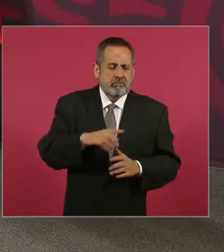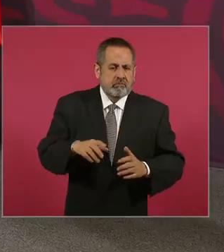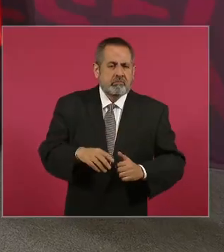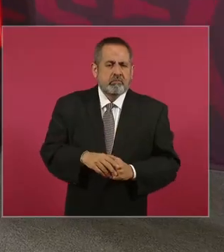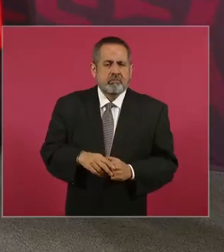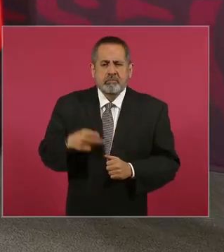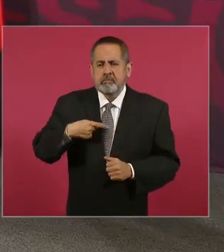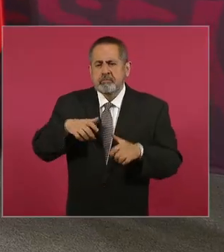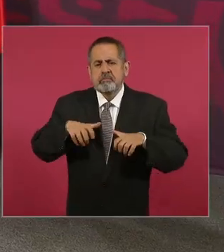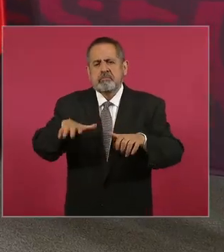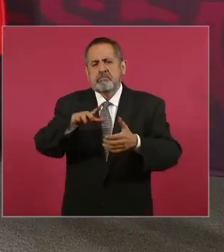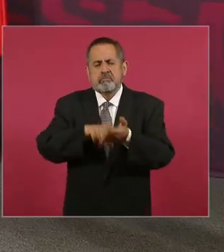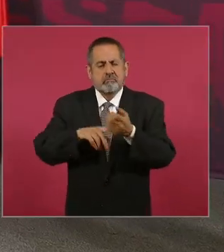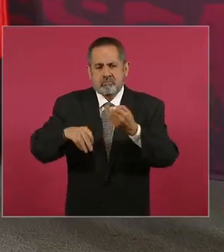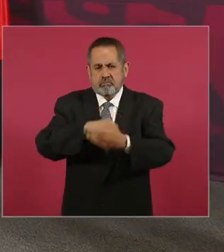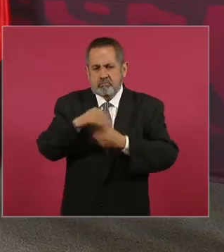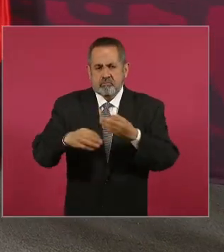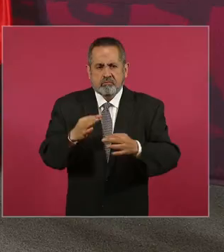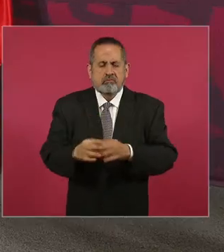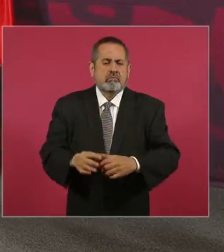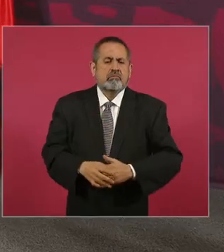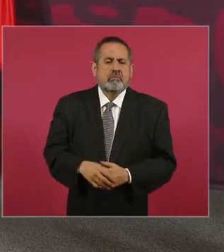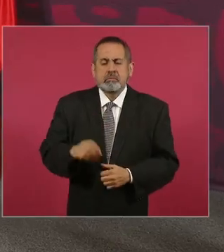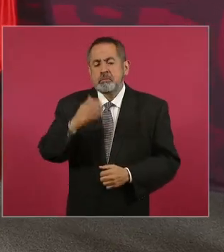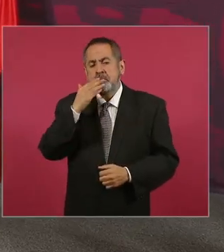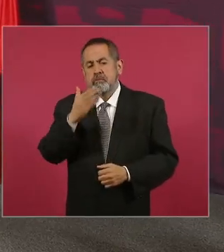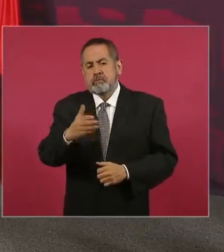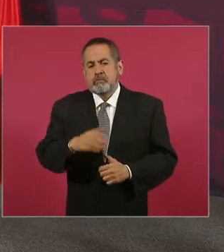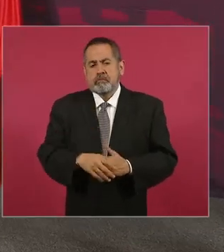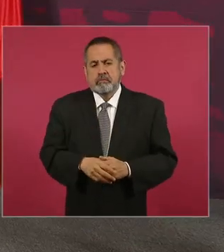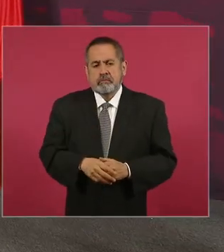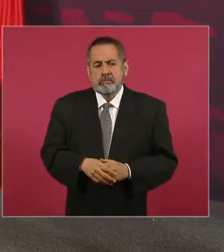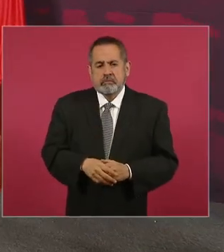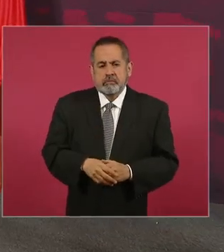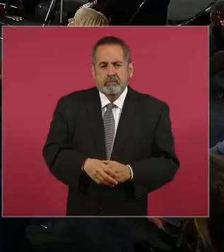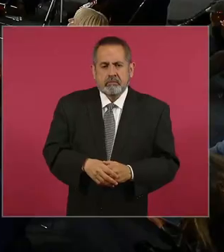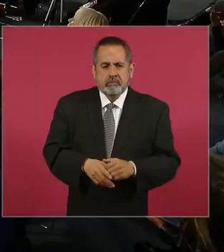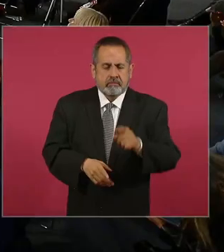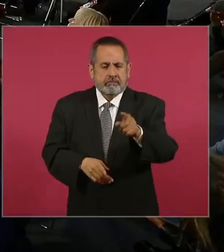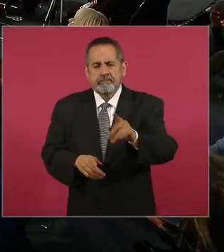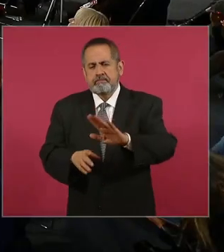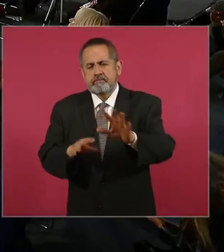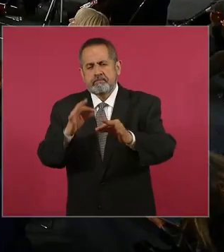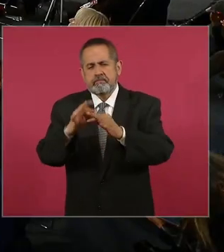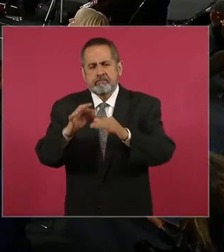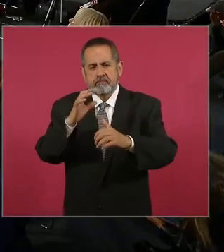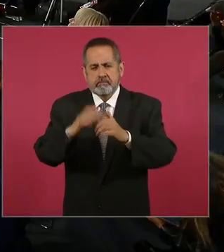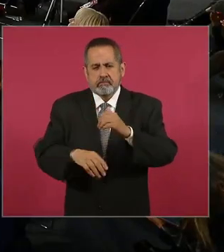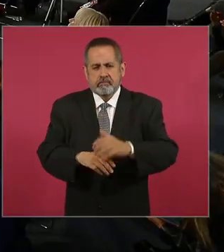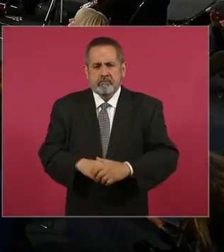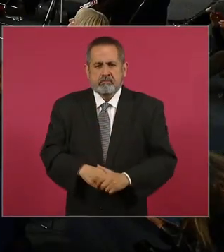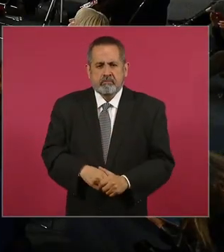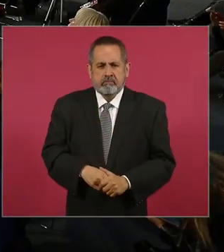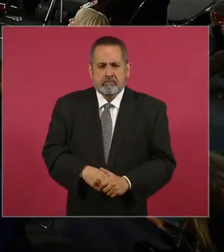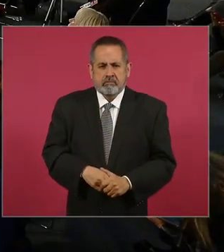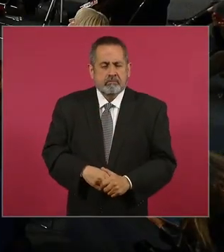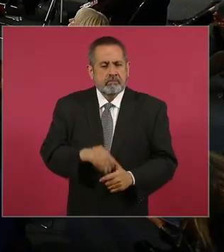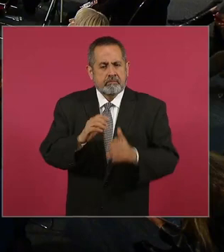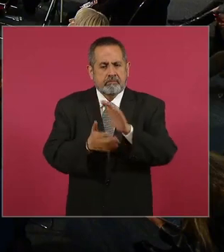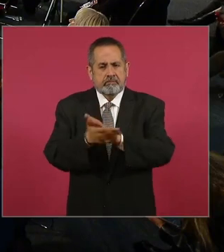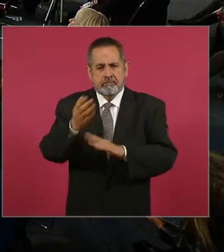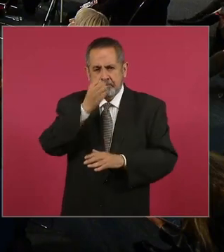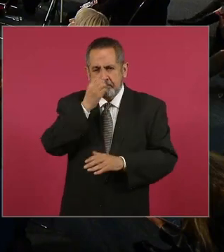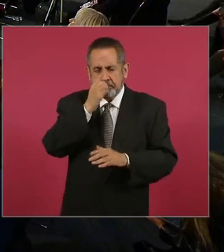De los ciudadanos en todos lados. Muy bien. Nada más una. ¿Qué les parece si ya? Bueno, ya. Vámonos al